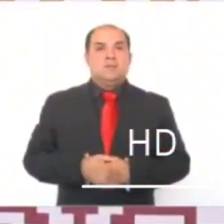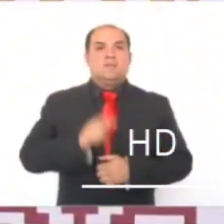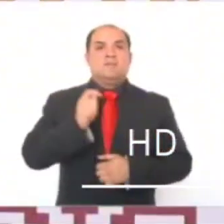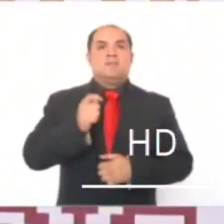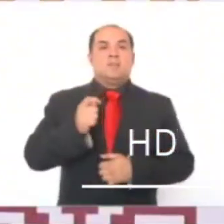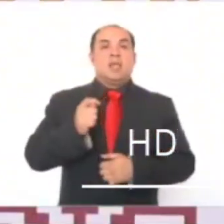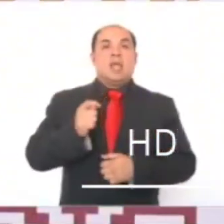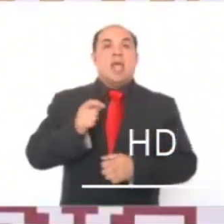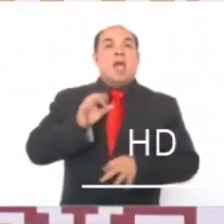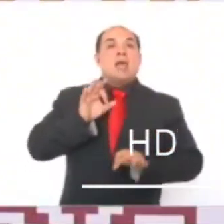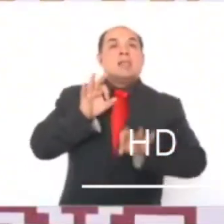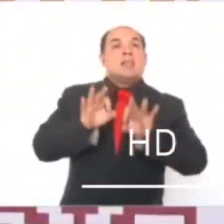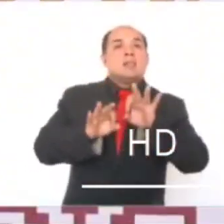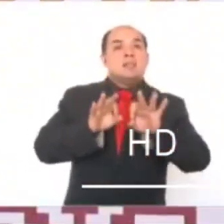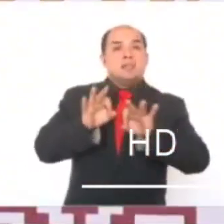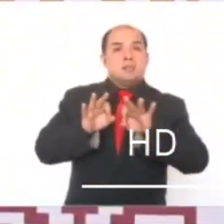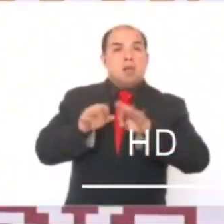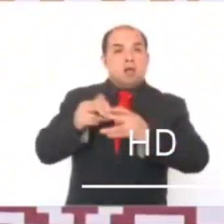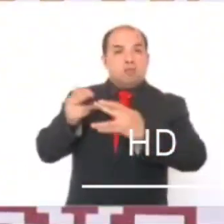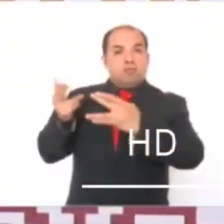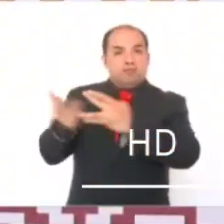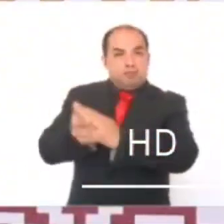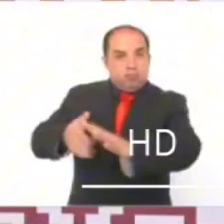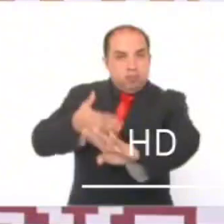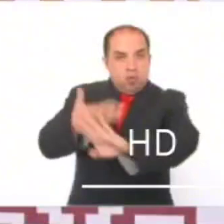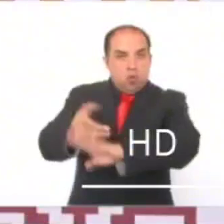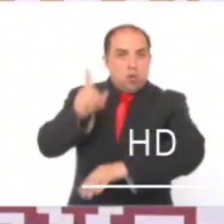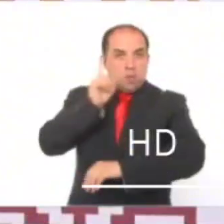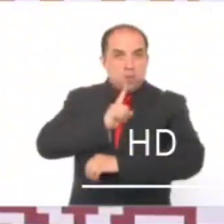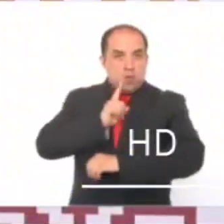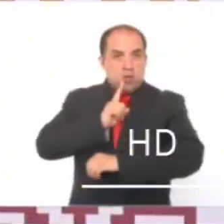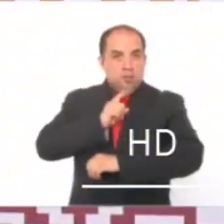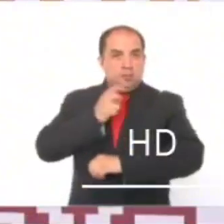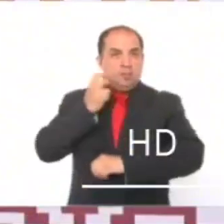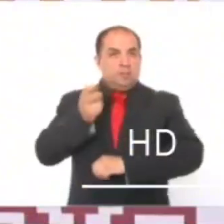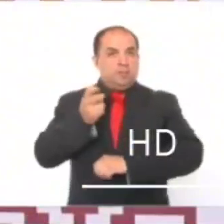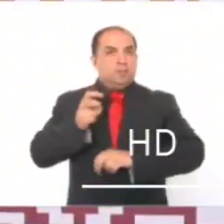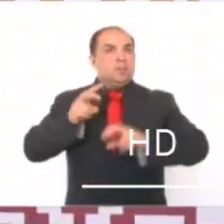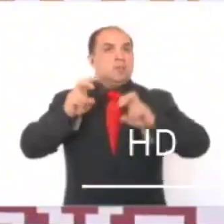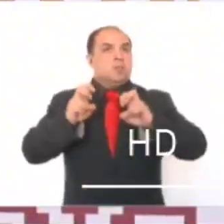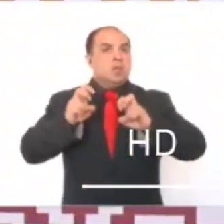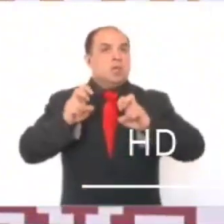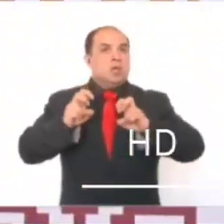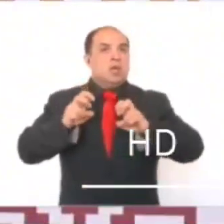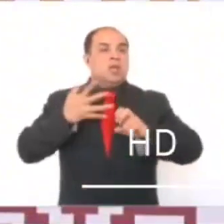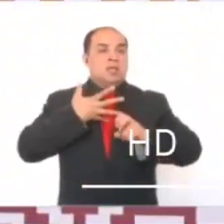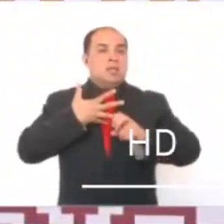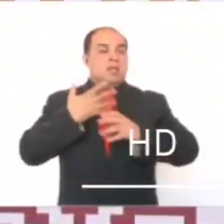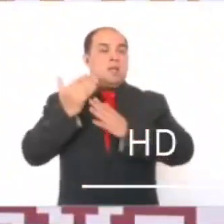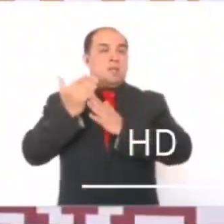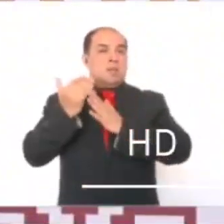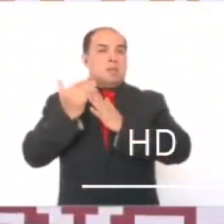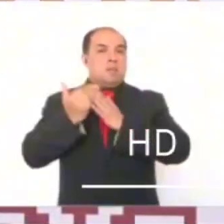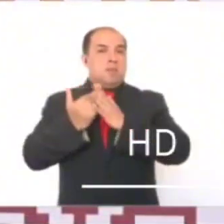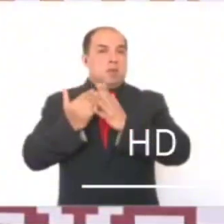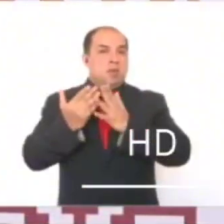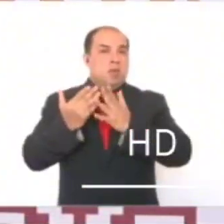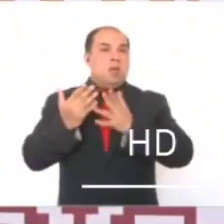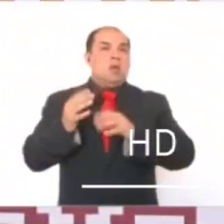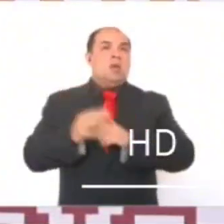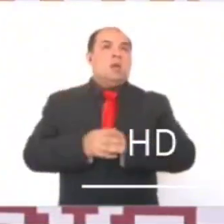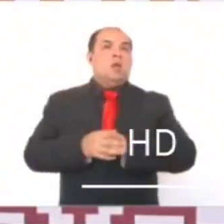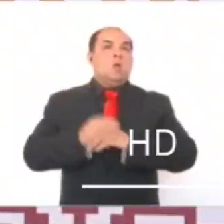una tentativa de feminicidio, que es en los casos en que se disminuya una facultad o el